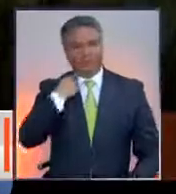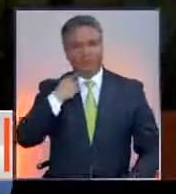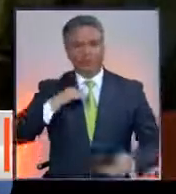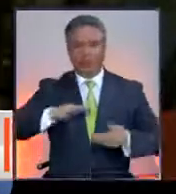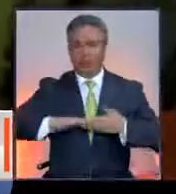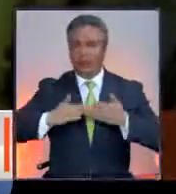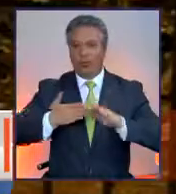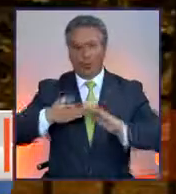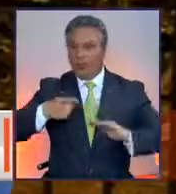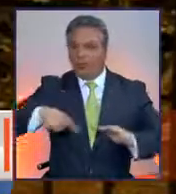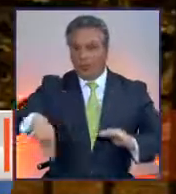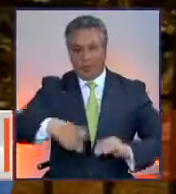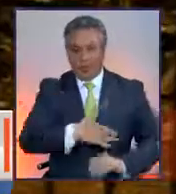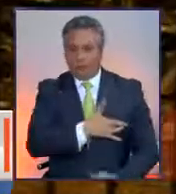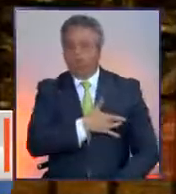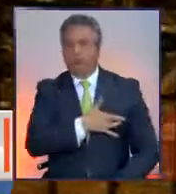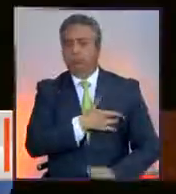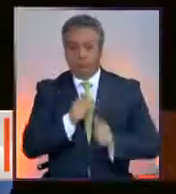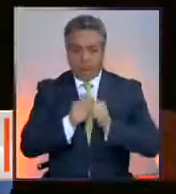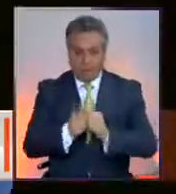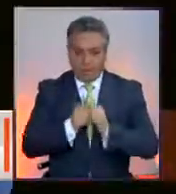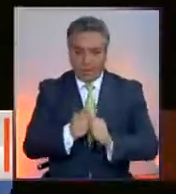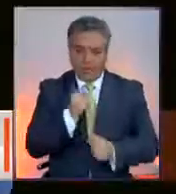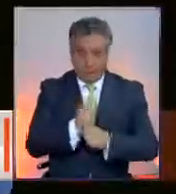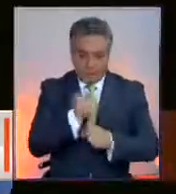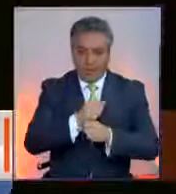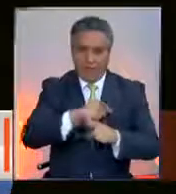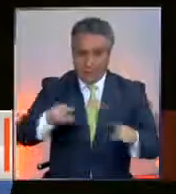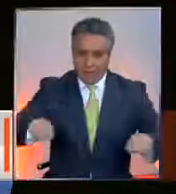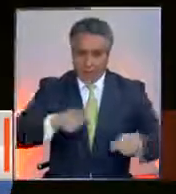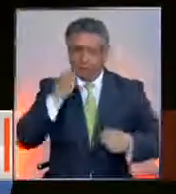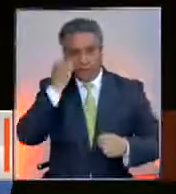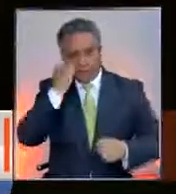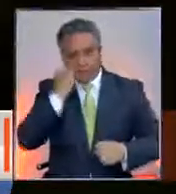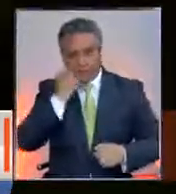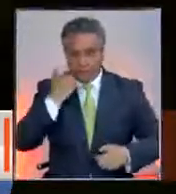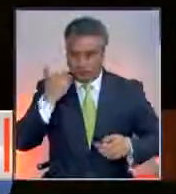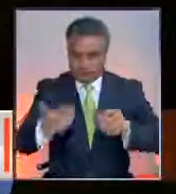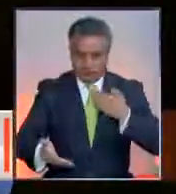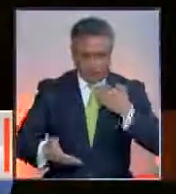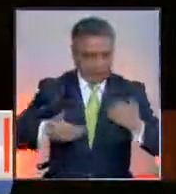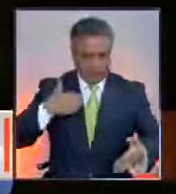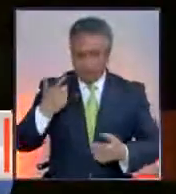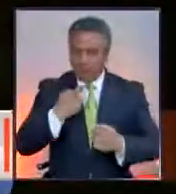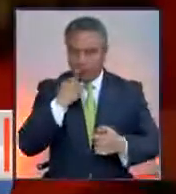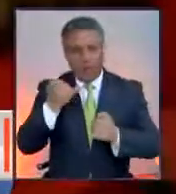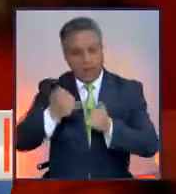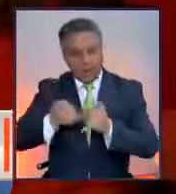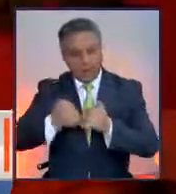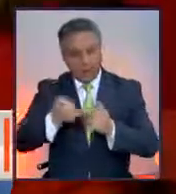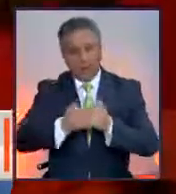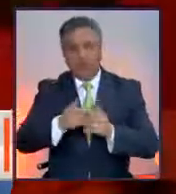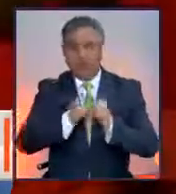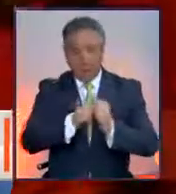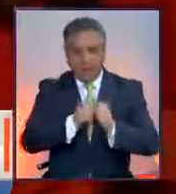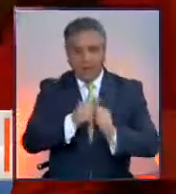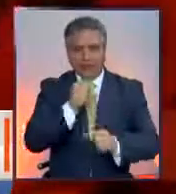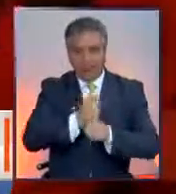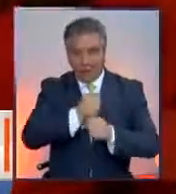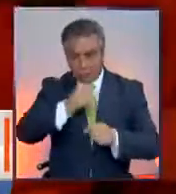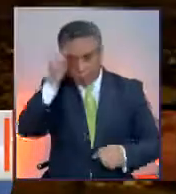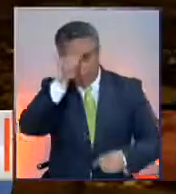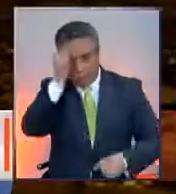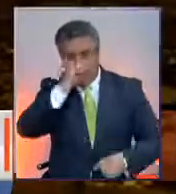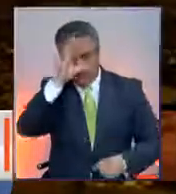compañeros de trabajo. Además de las muestras de cariño recibidas durante el día, el domingo en la noche, amigos y compañeros de trabajo hicieron una